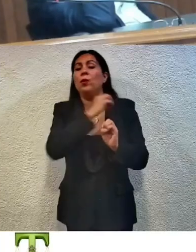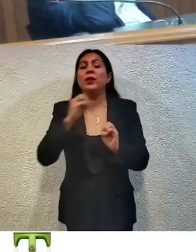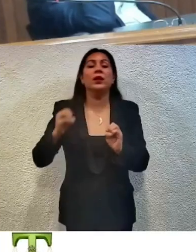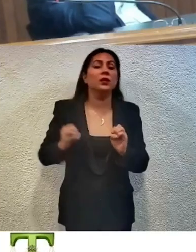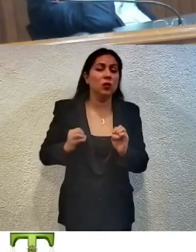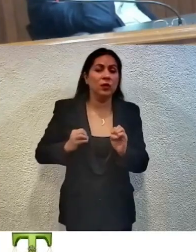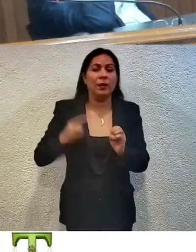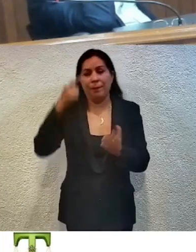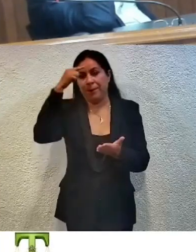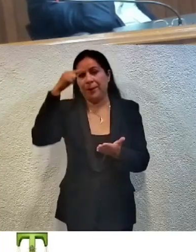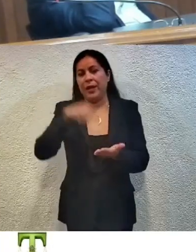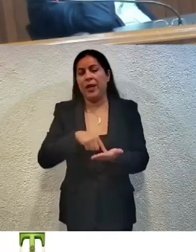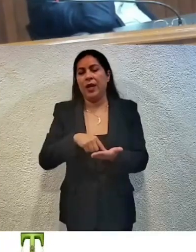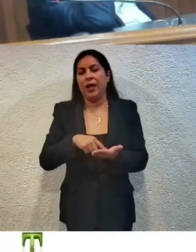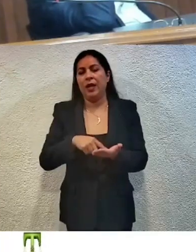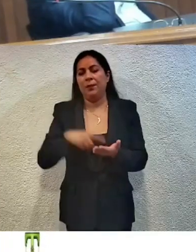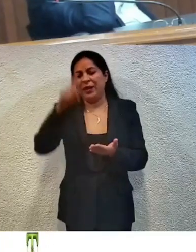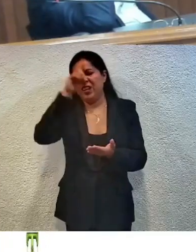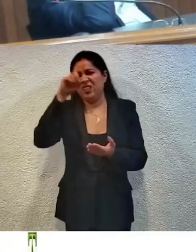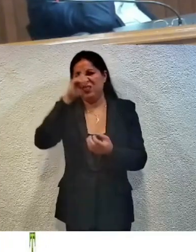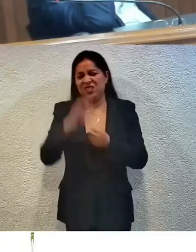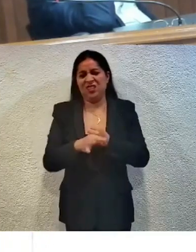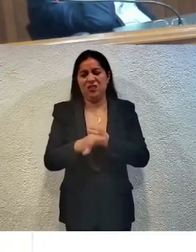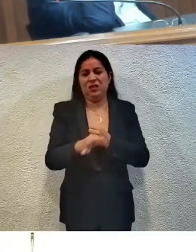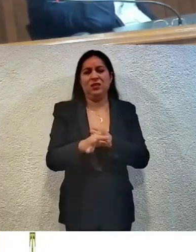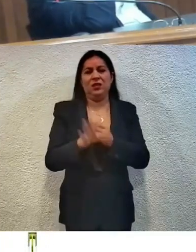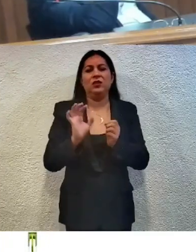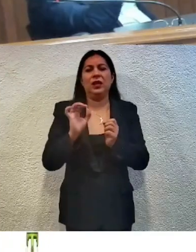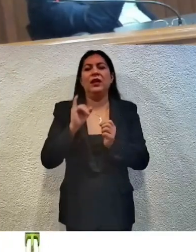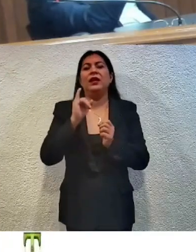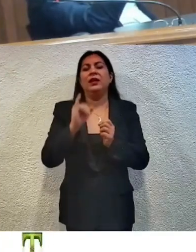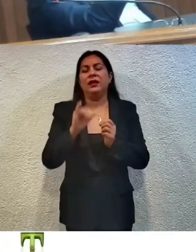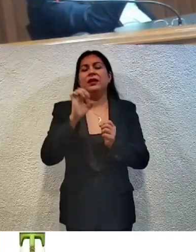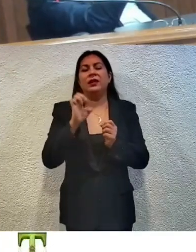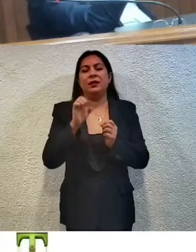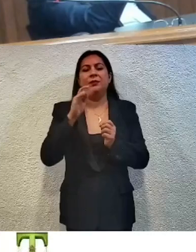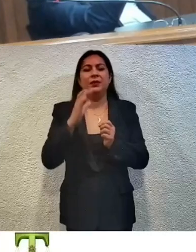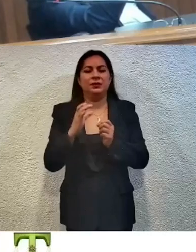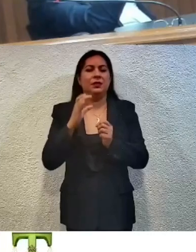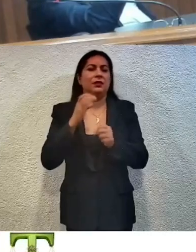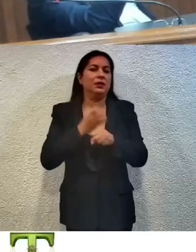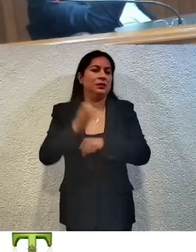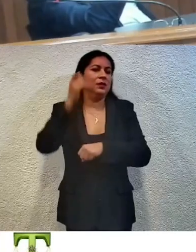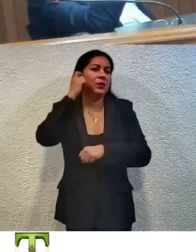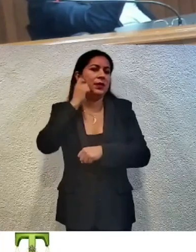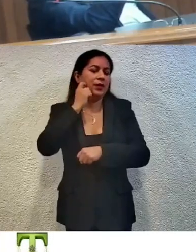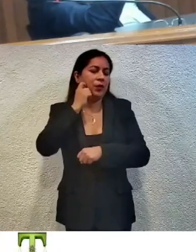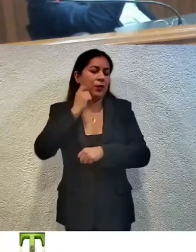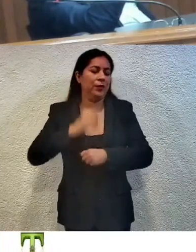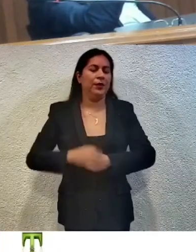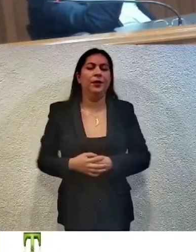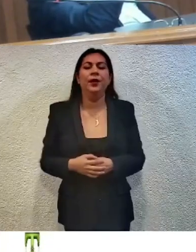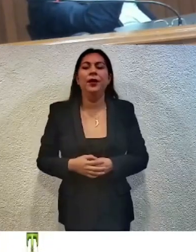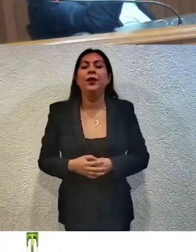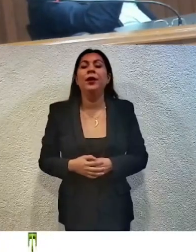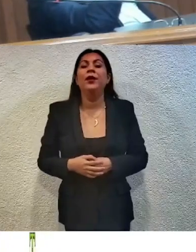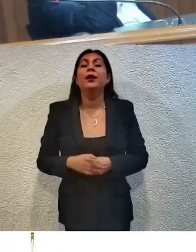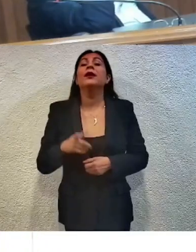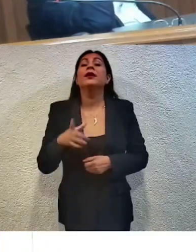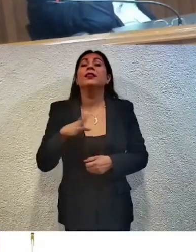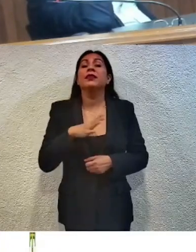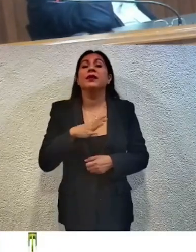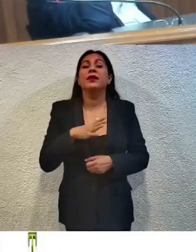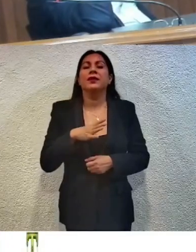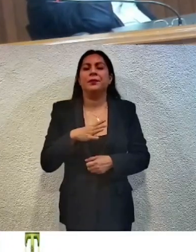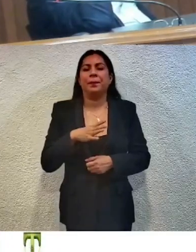obligatoriamente para el Consejo Distrital Electoral del Instituto Electoral y de Participación Ciudadana del Estado de Guerrero que